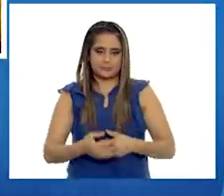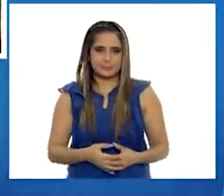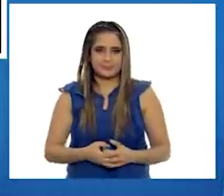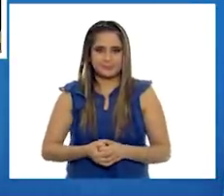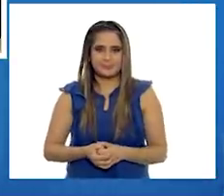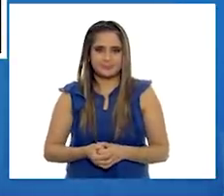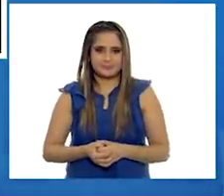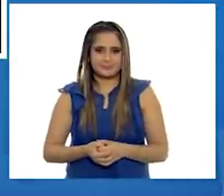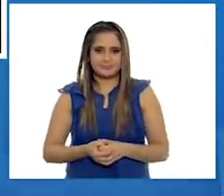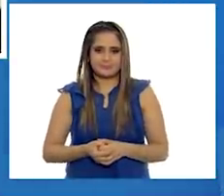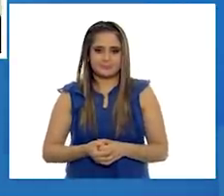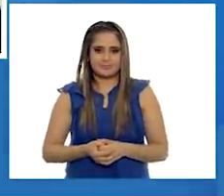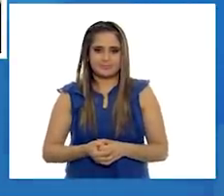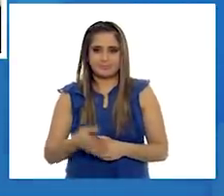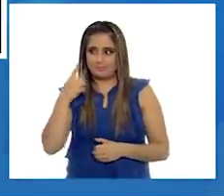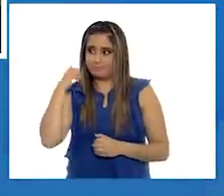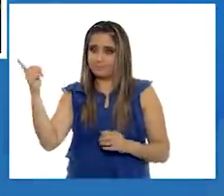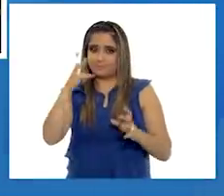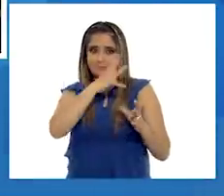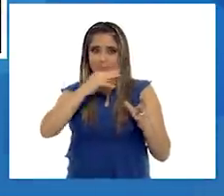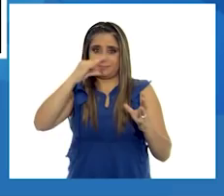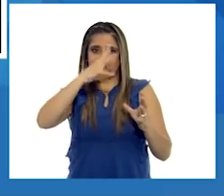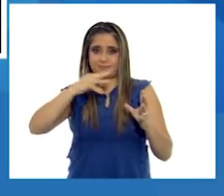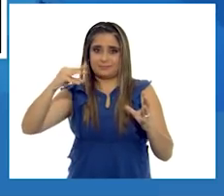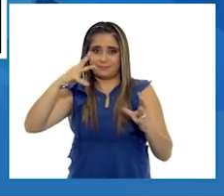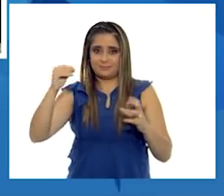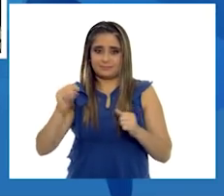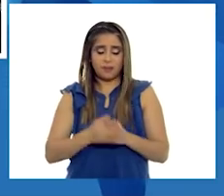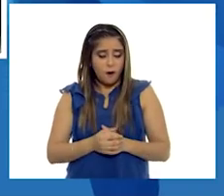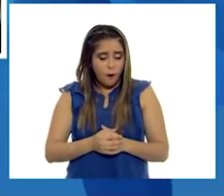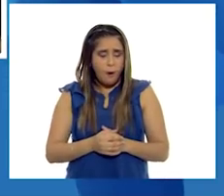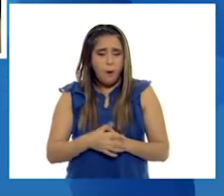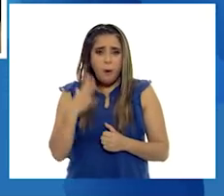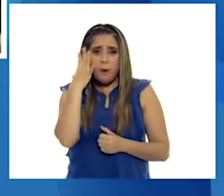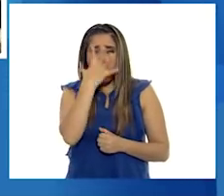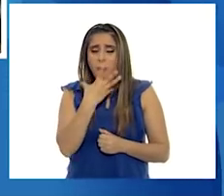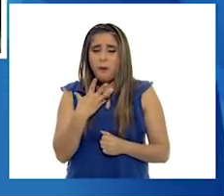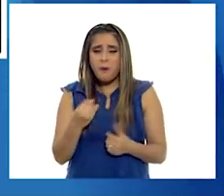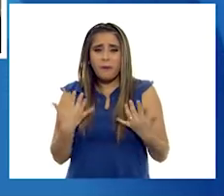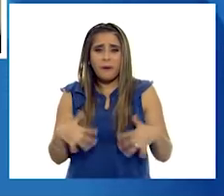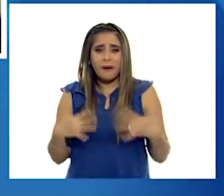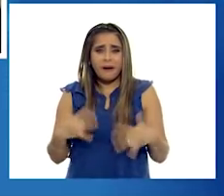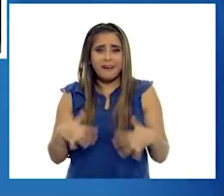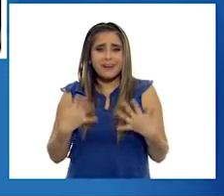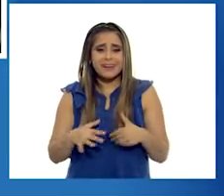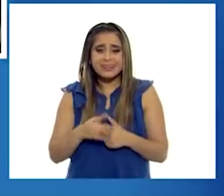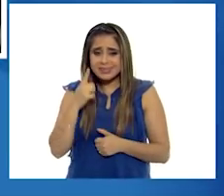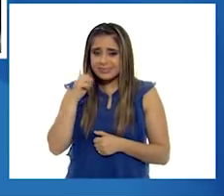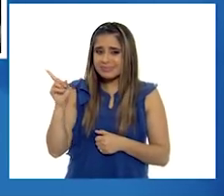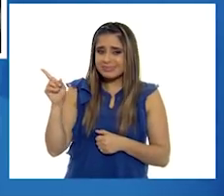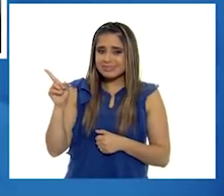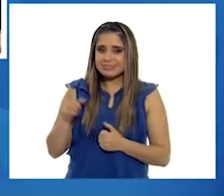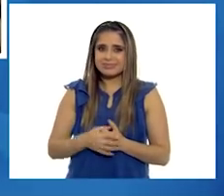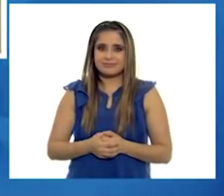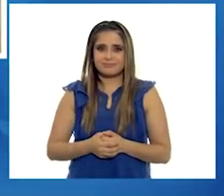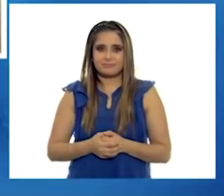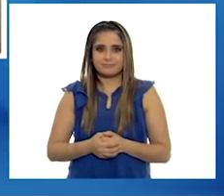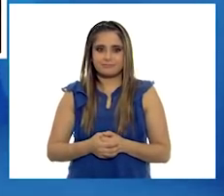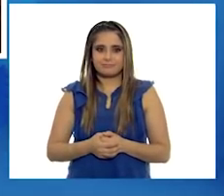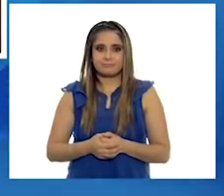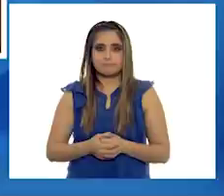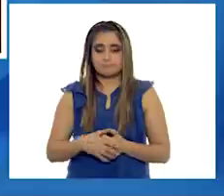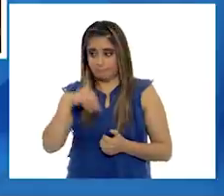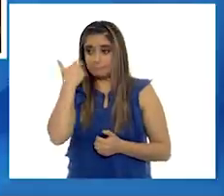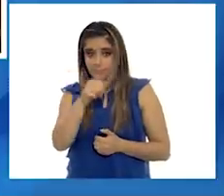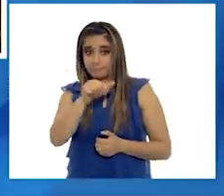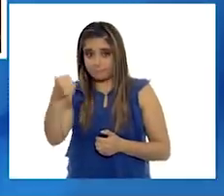Mire Al- usted, este es un pulpito. Ay, qué bonito. ¿Mm? Ahora vamos a hacer otra cosa si quiere A usted. ver, claro que